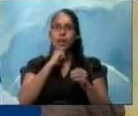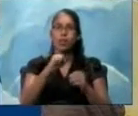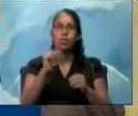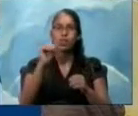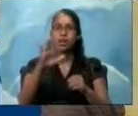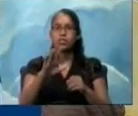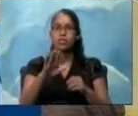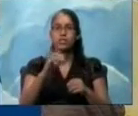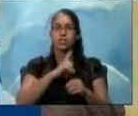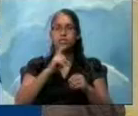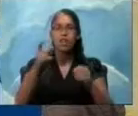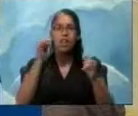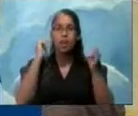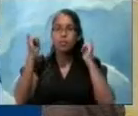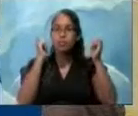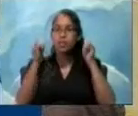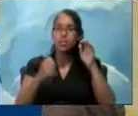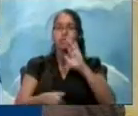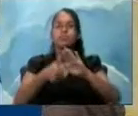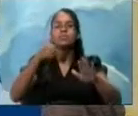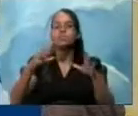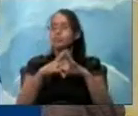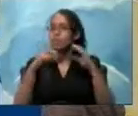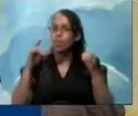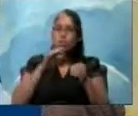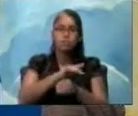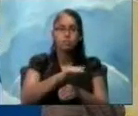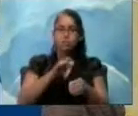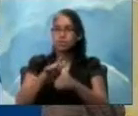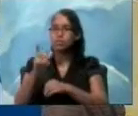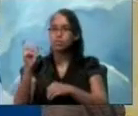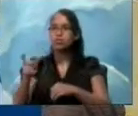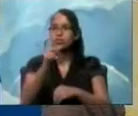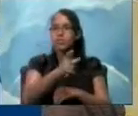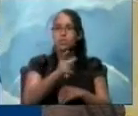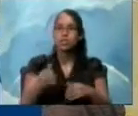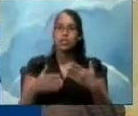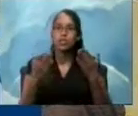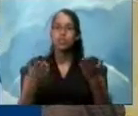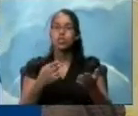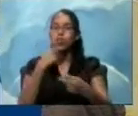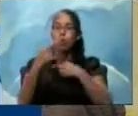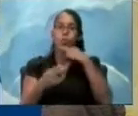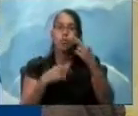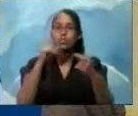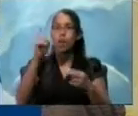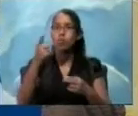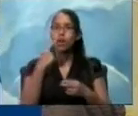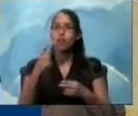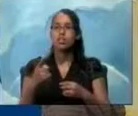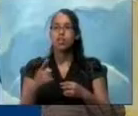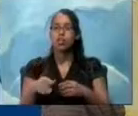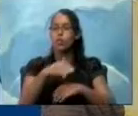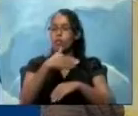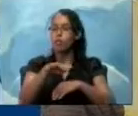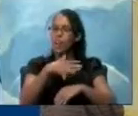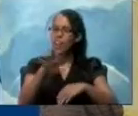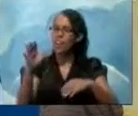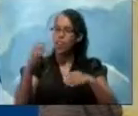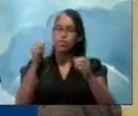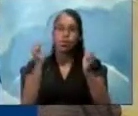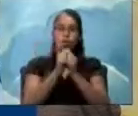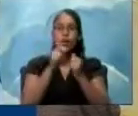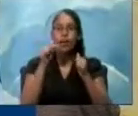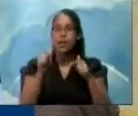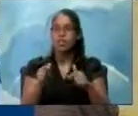en cada fiesta. Mas toda la multitud dio voces a una diciendo: fuera con este y